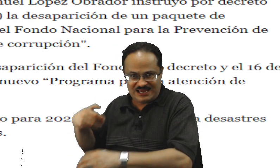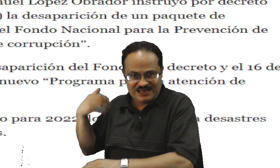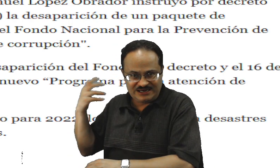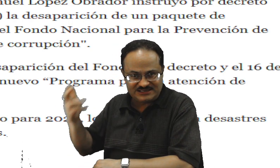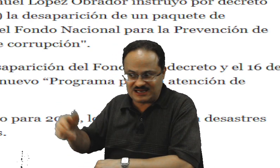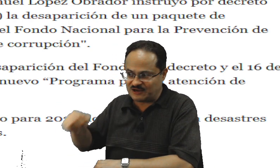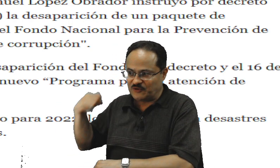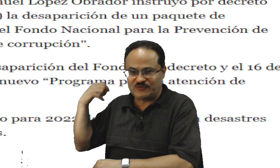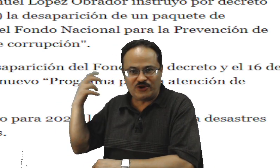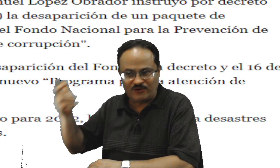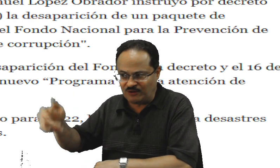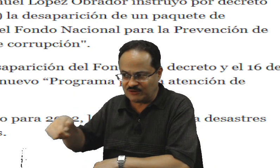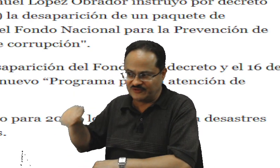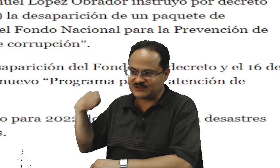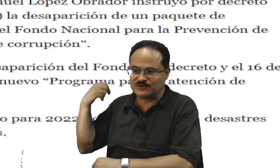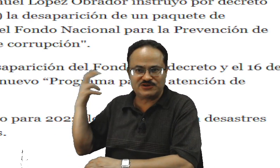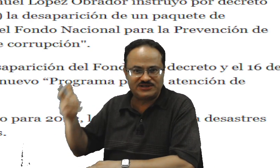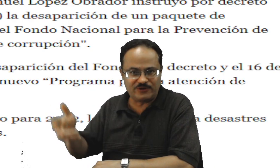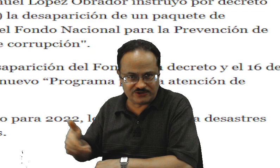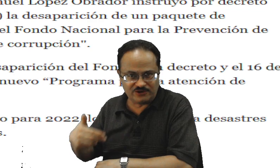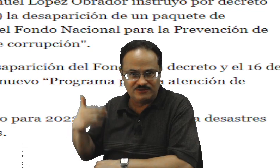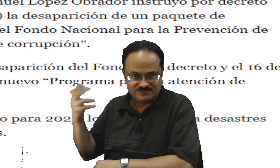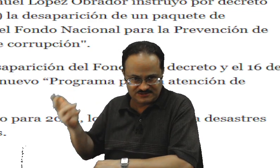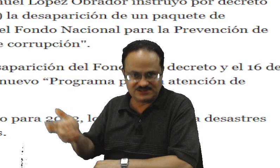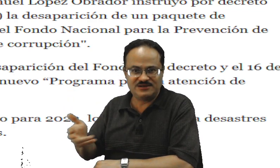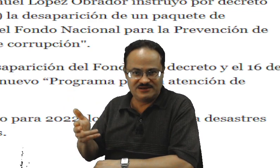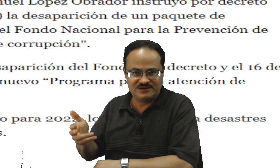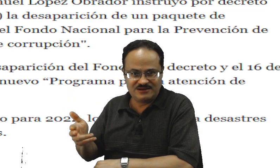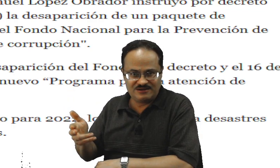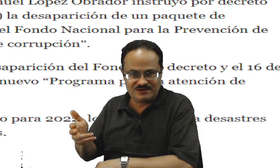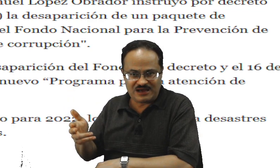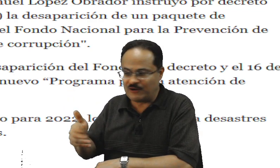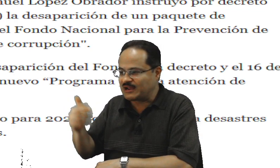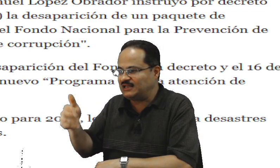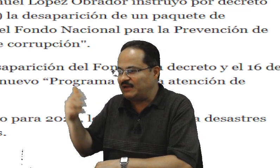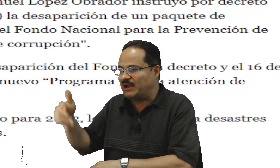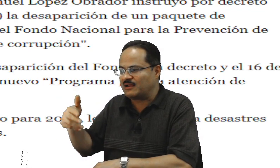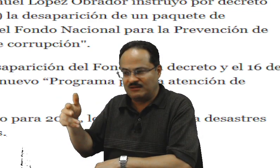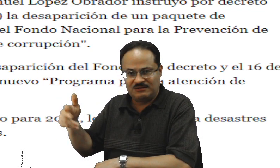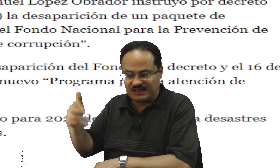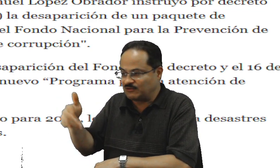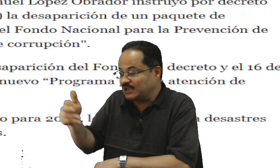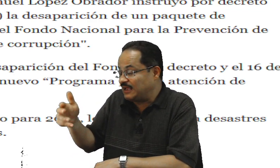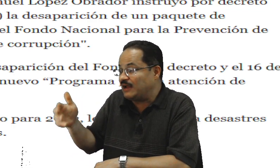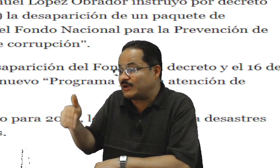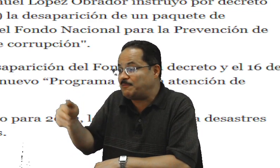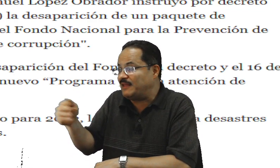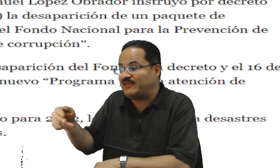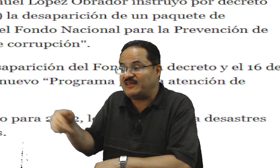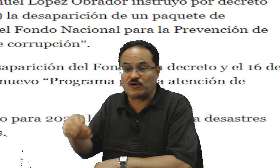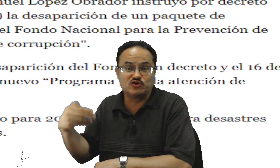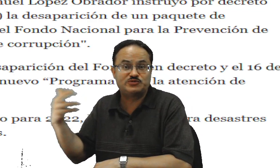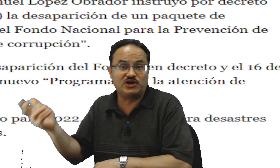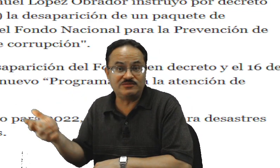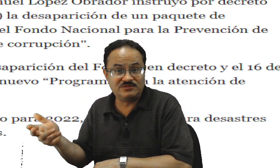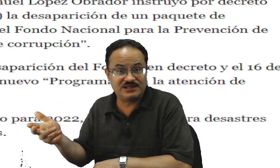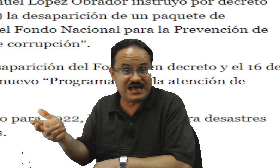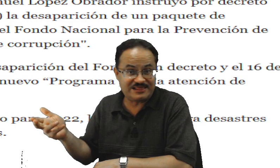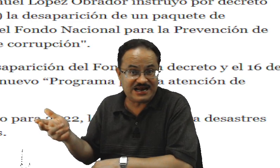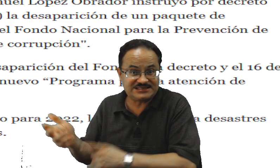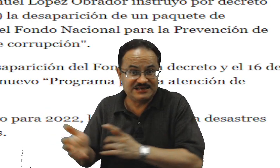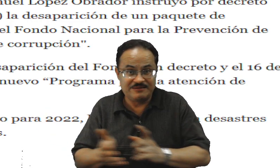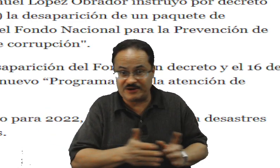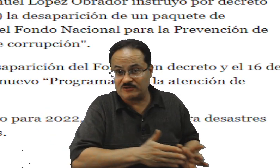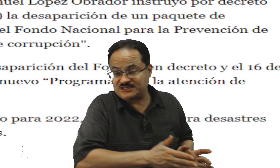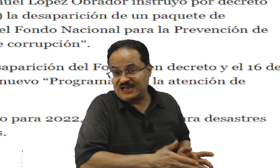que írselos con discursos de odio sí a lo que él llama a lo que a lo que él plantea de corrupción de